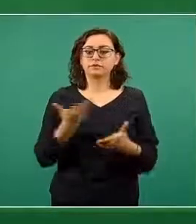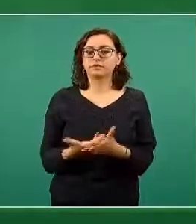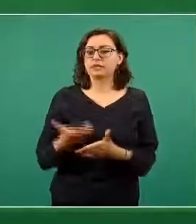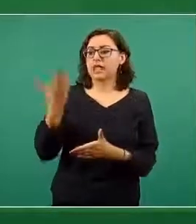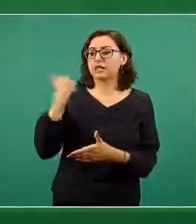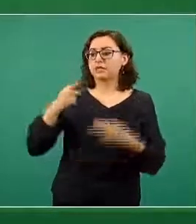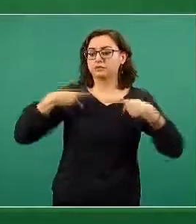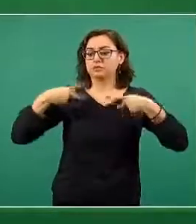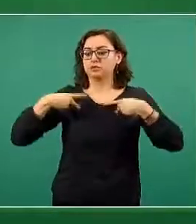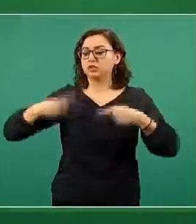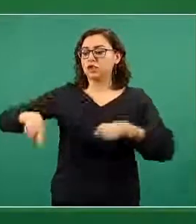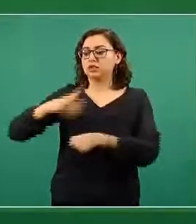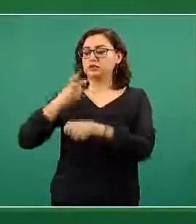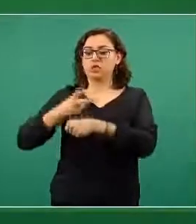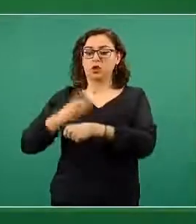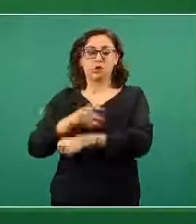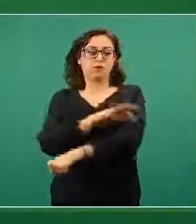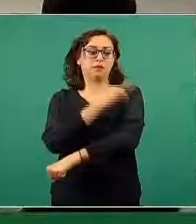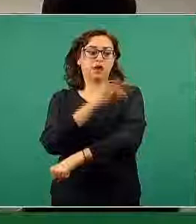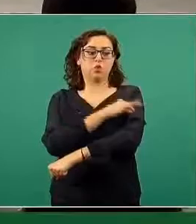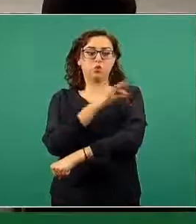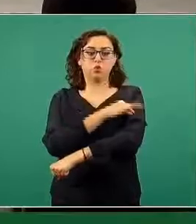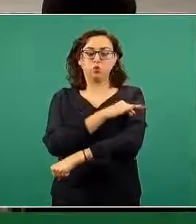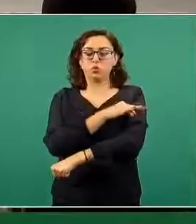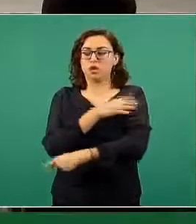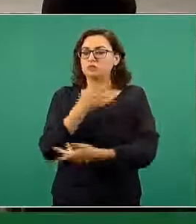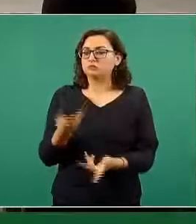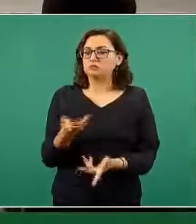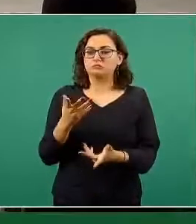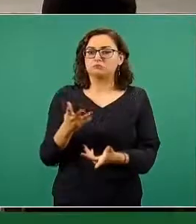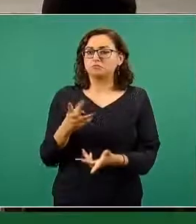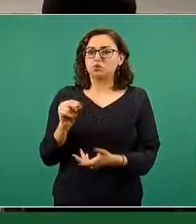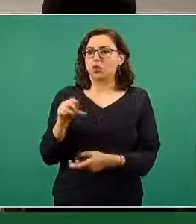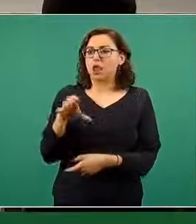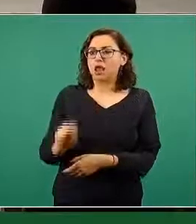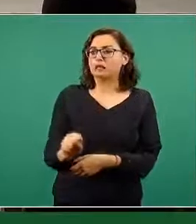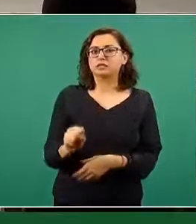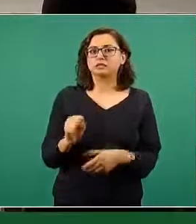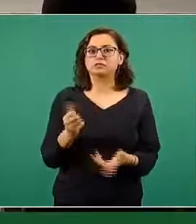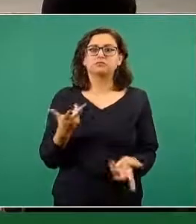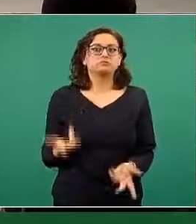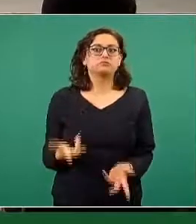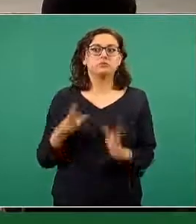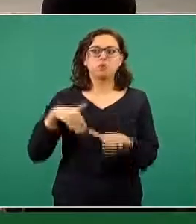su segunda dosis? ¿Tendrán que reiniciar su esquema de vacunación?